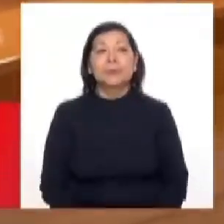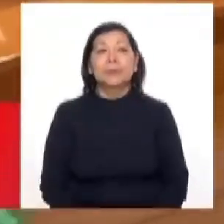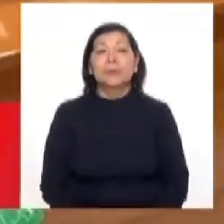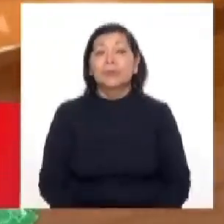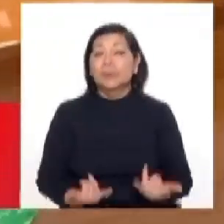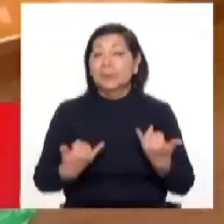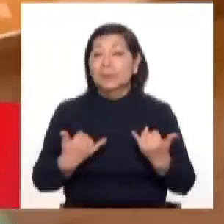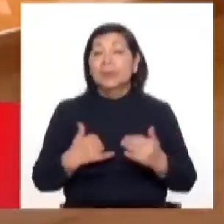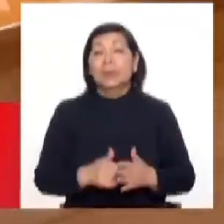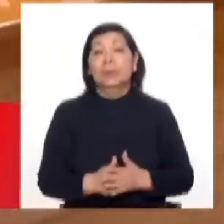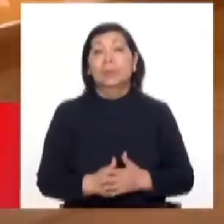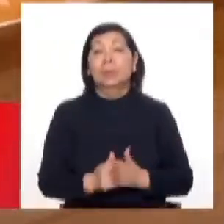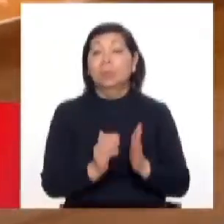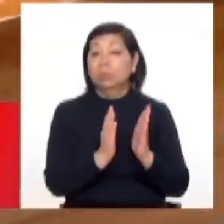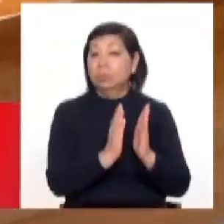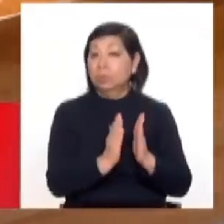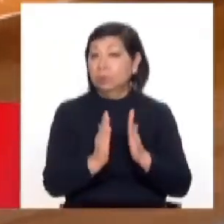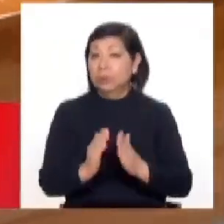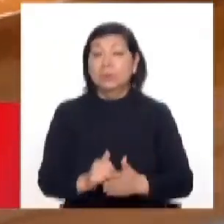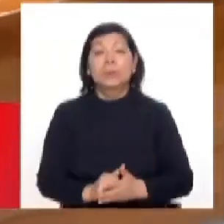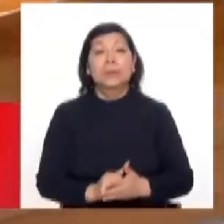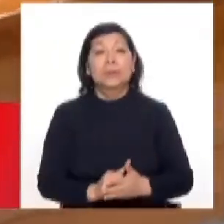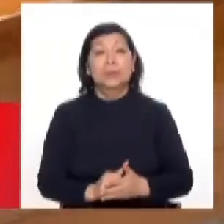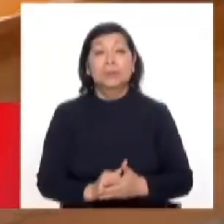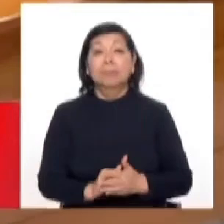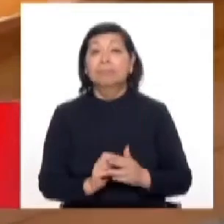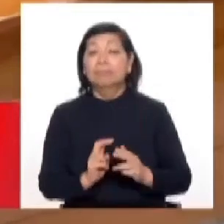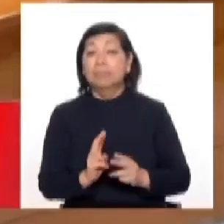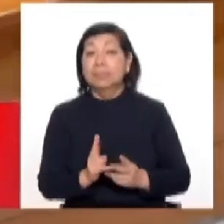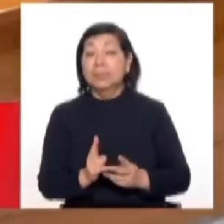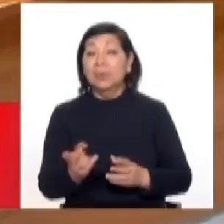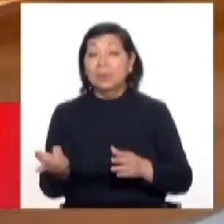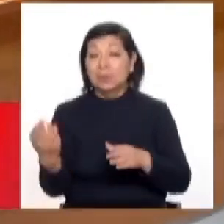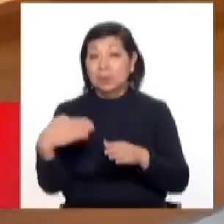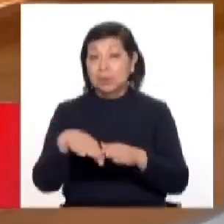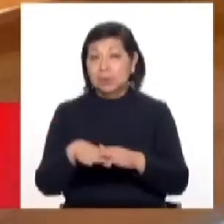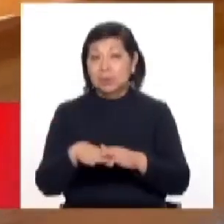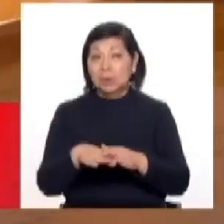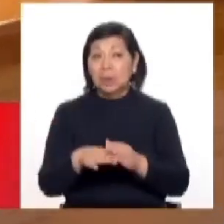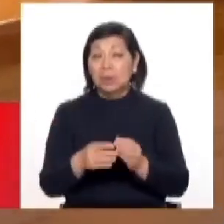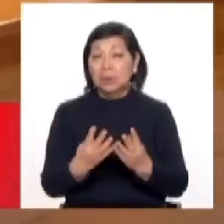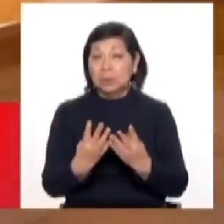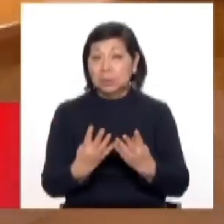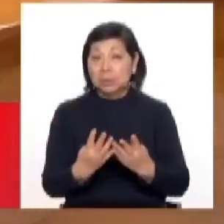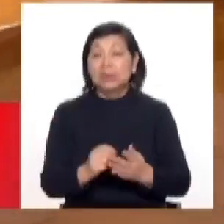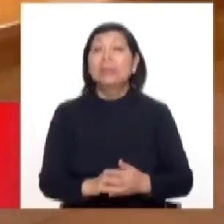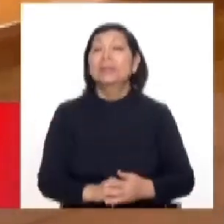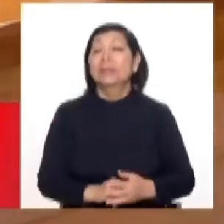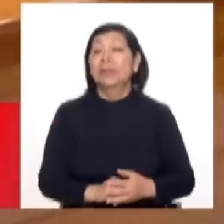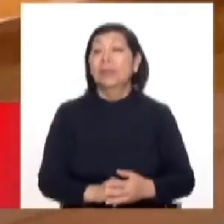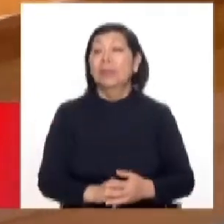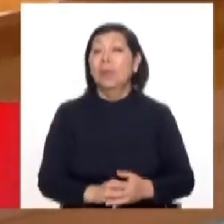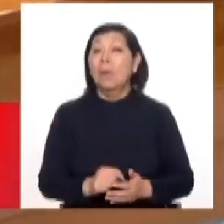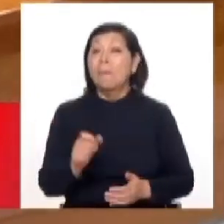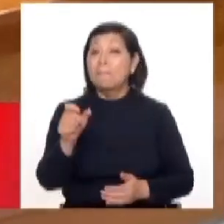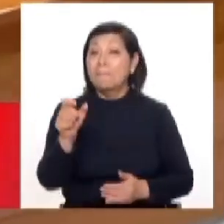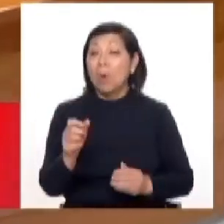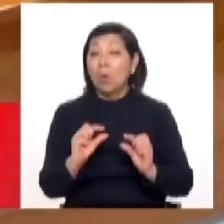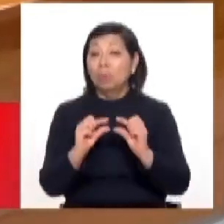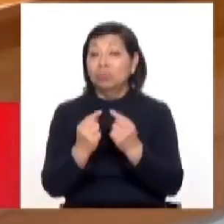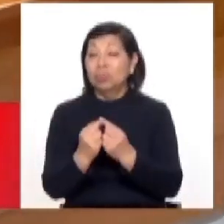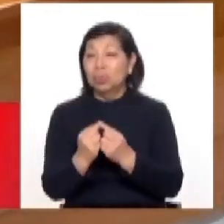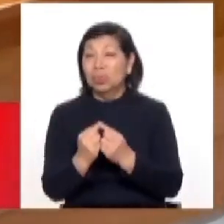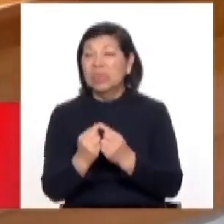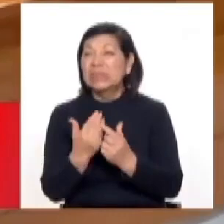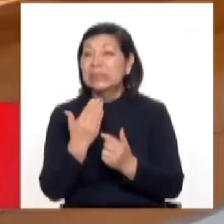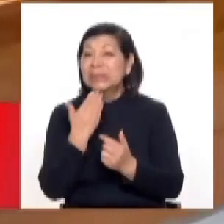se ha llevado a cabo una medida de allanamiento con descerraje y detención preliminar de una presunta organización